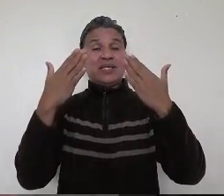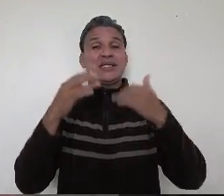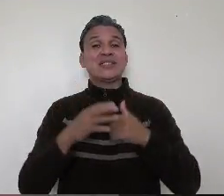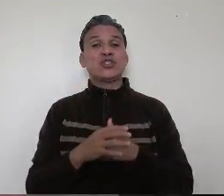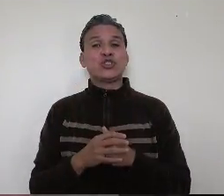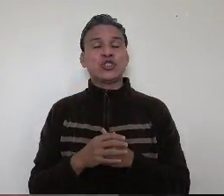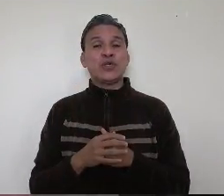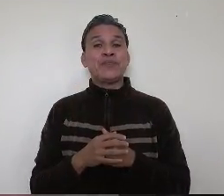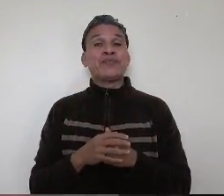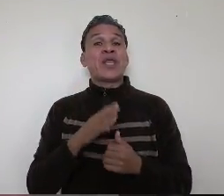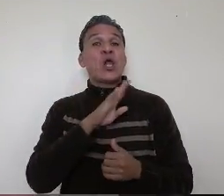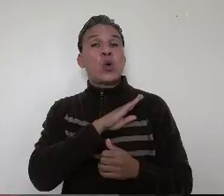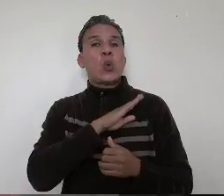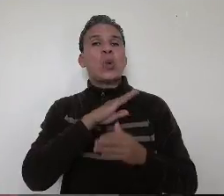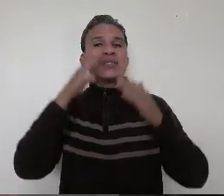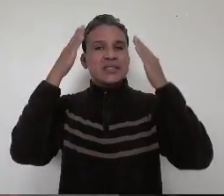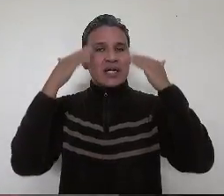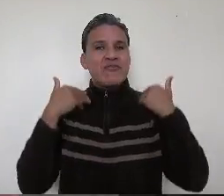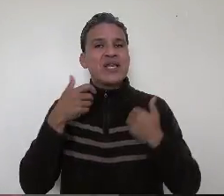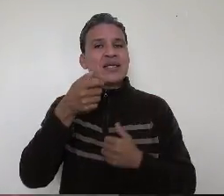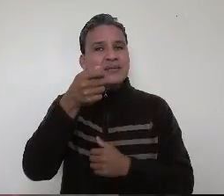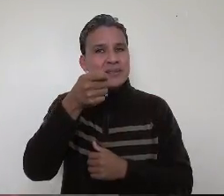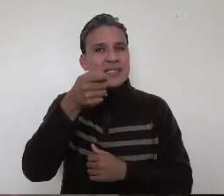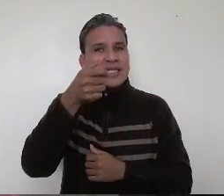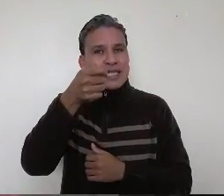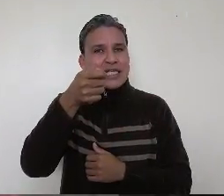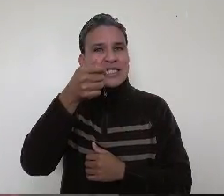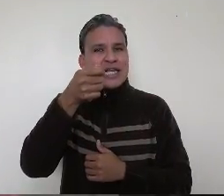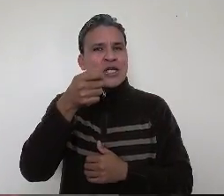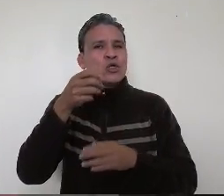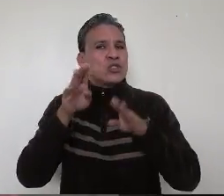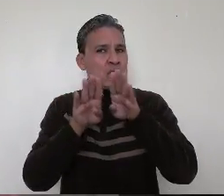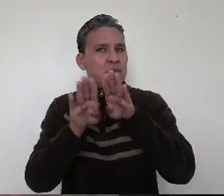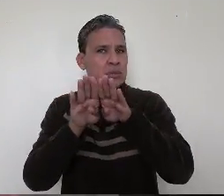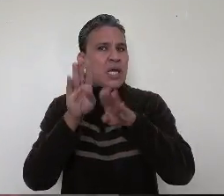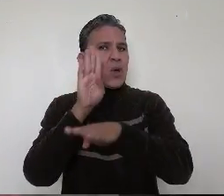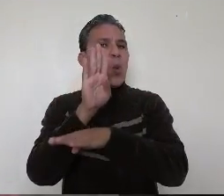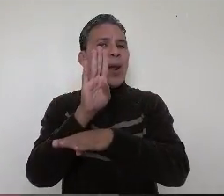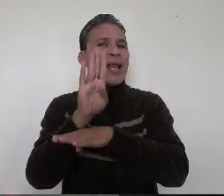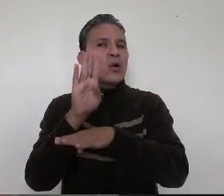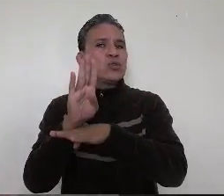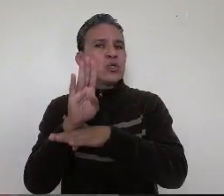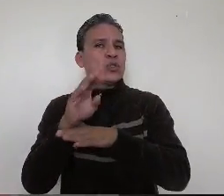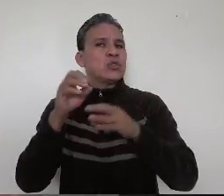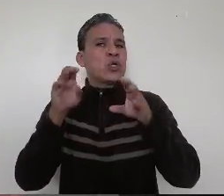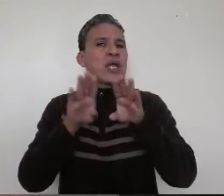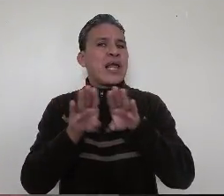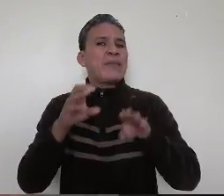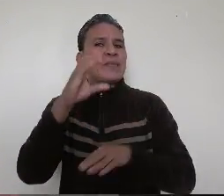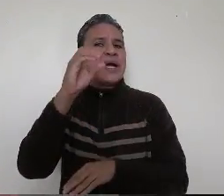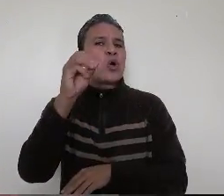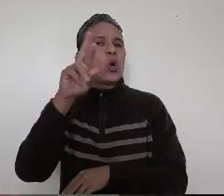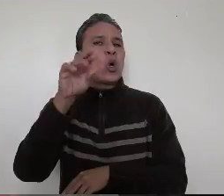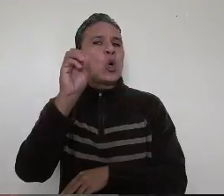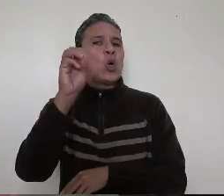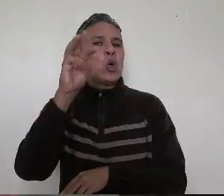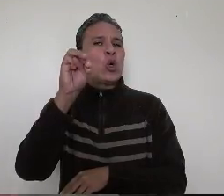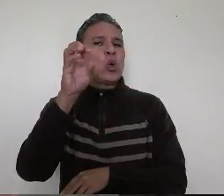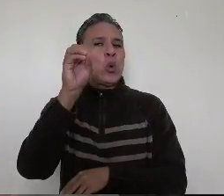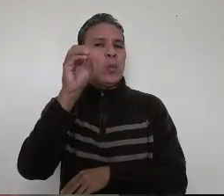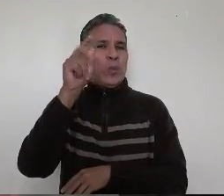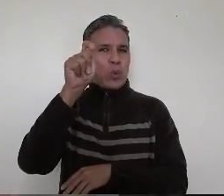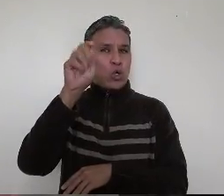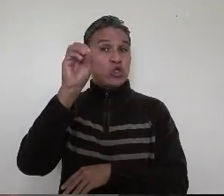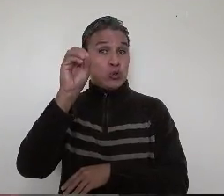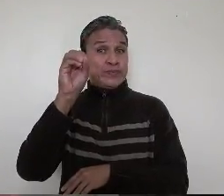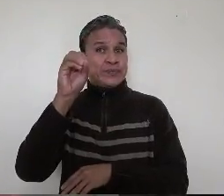del Rosario, que es la misma Consolación, que es la misma Coromoto, pero que siempre es la Madre